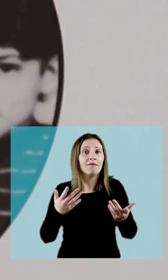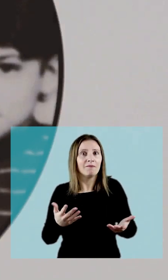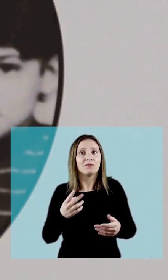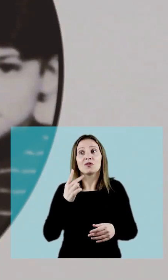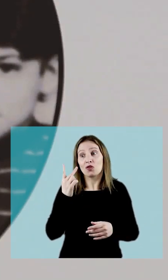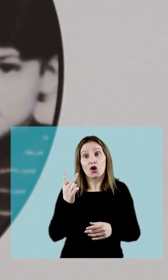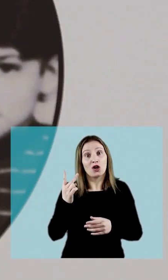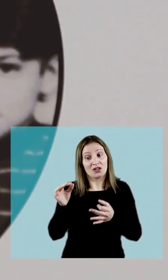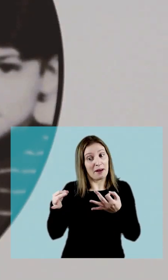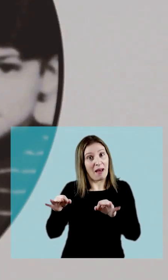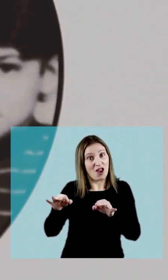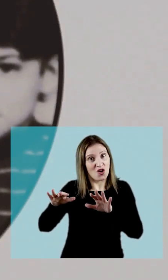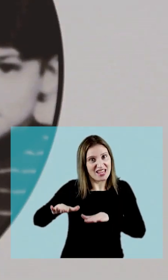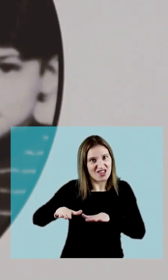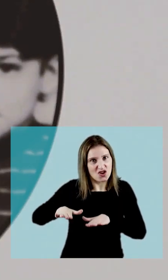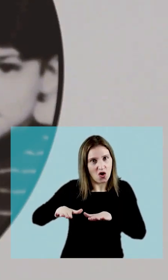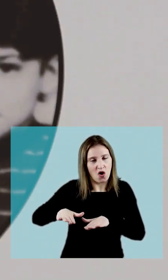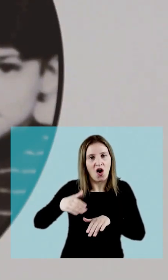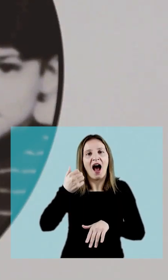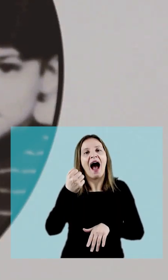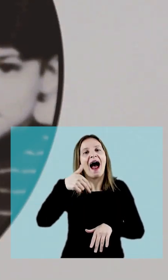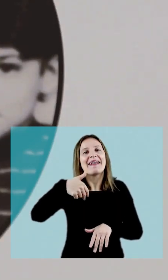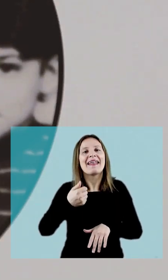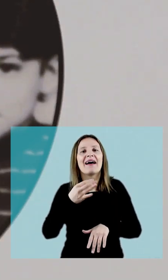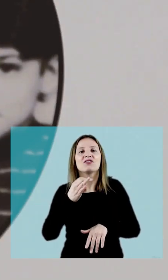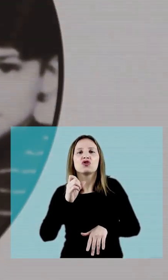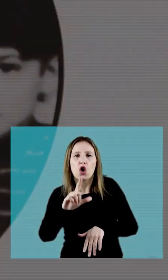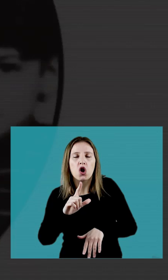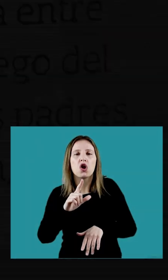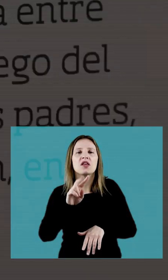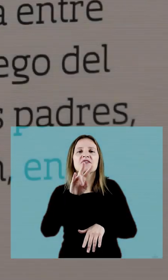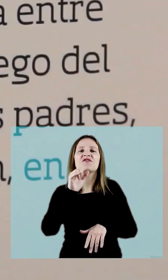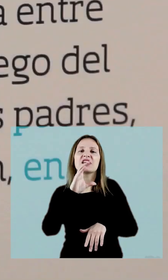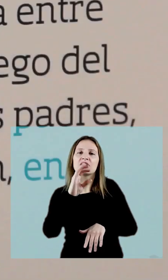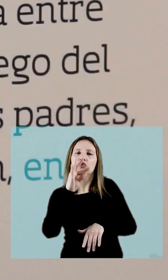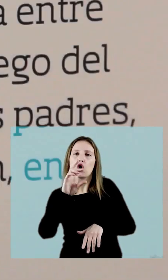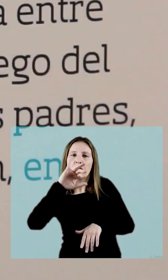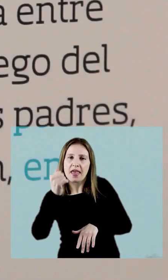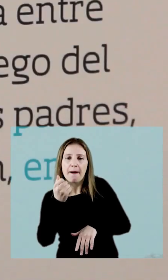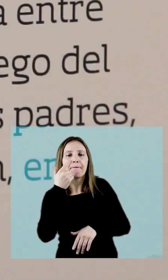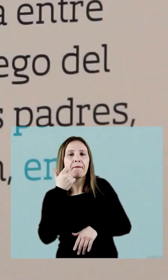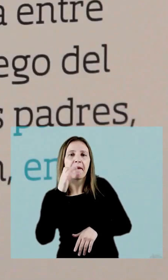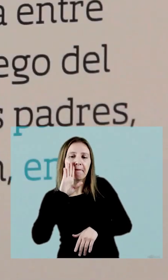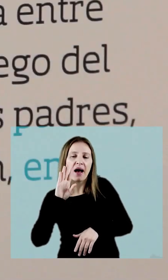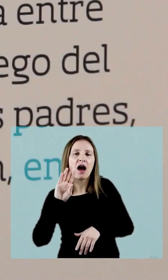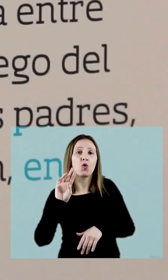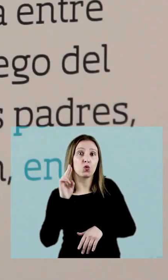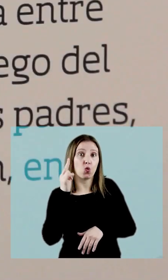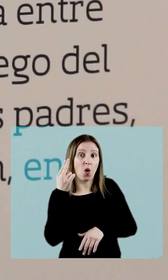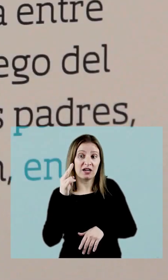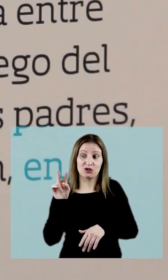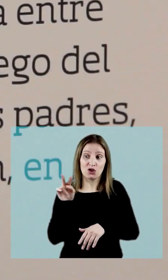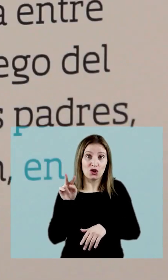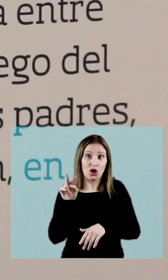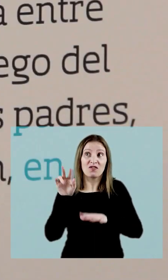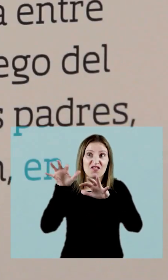dos hermanos, Anatole y Victoria Julien, cuyos padres uruguayos fueron secuestrados en